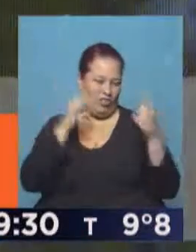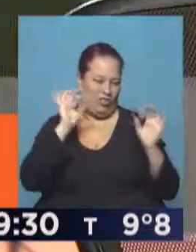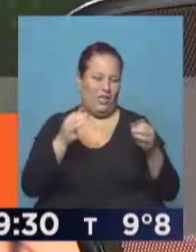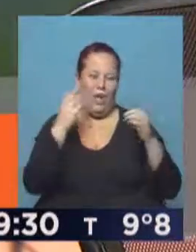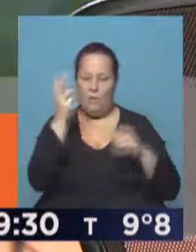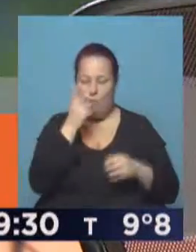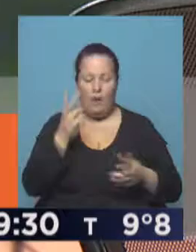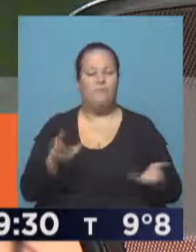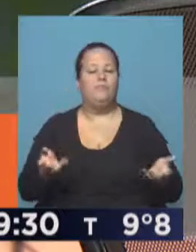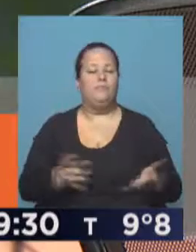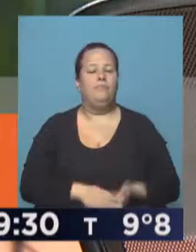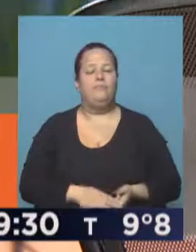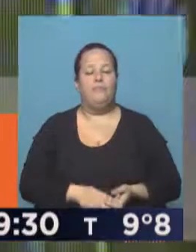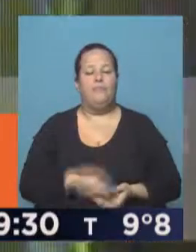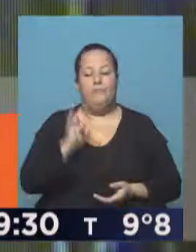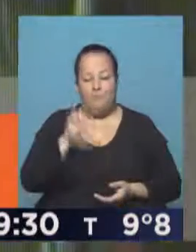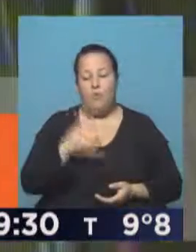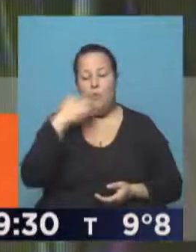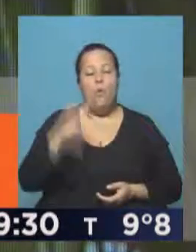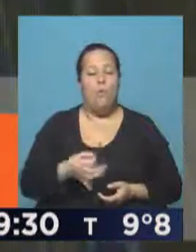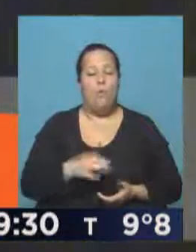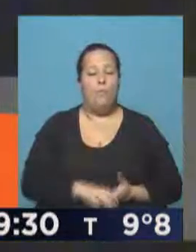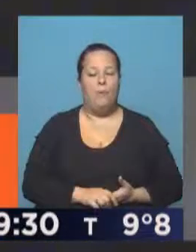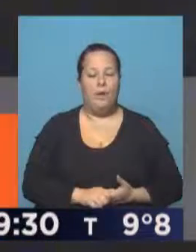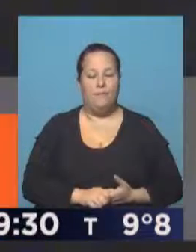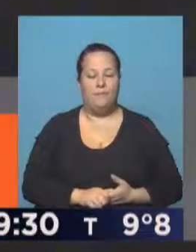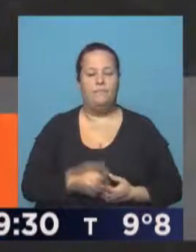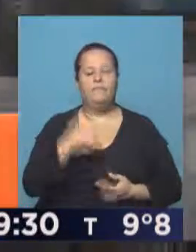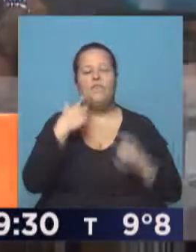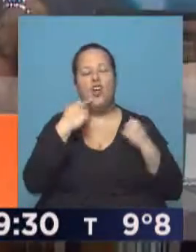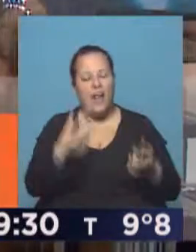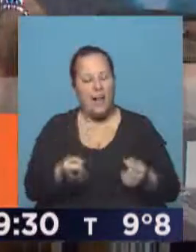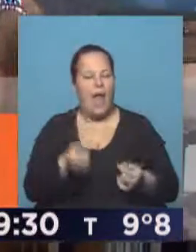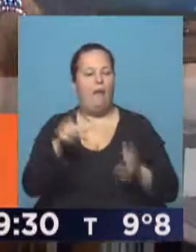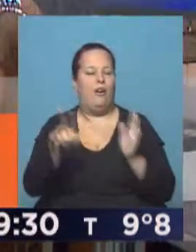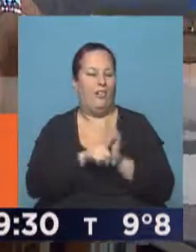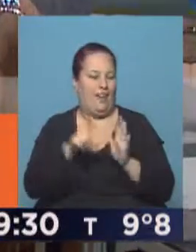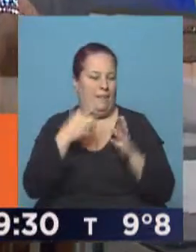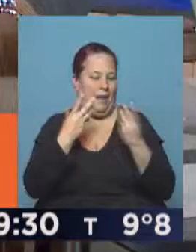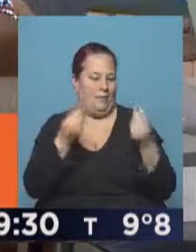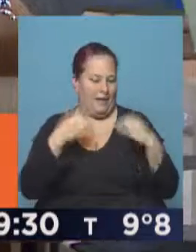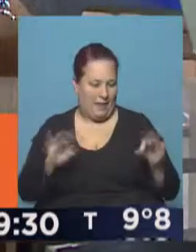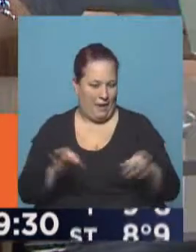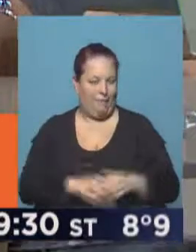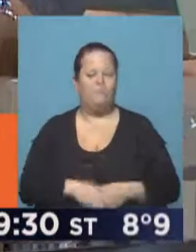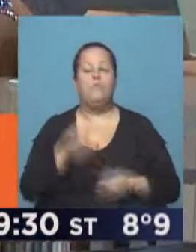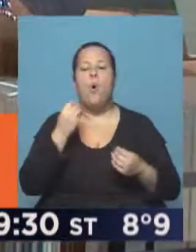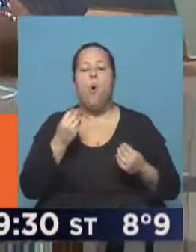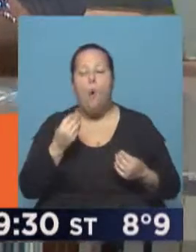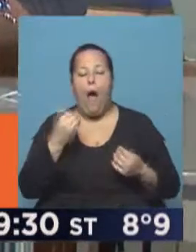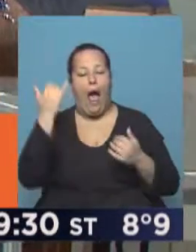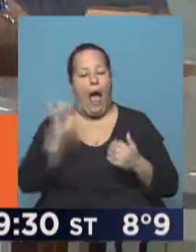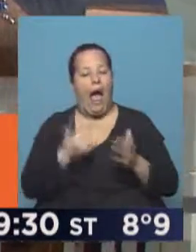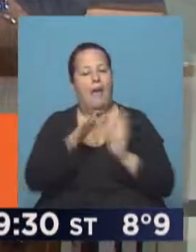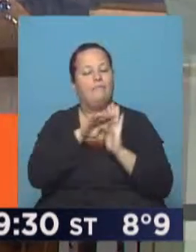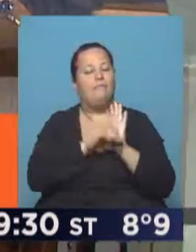conocimiento, entonces obviamente se cumplen las exigencias de la legítima defensa. ¿Cuáles son las exigencias de